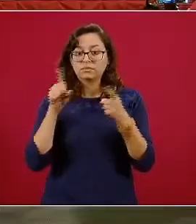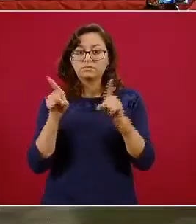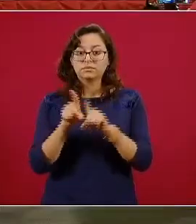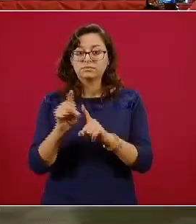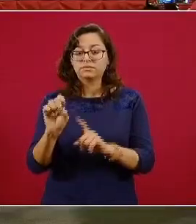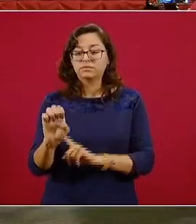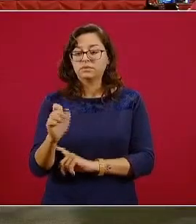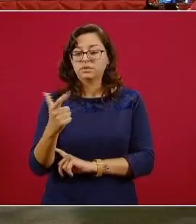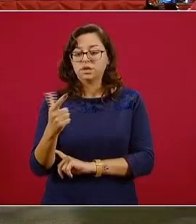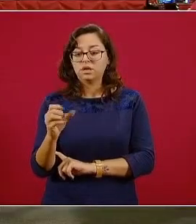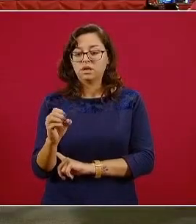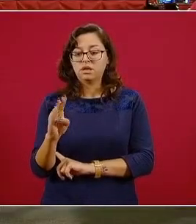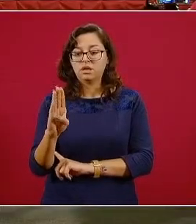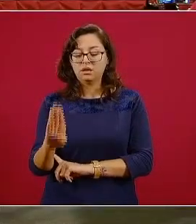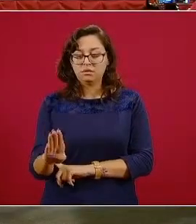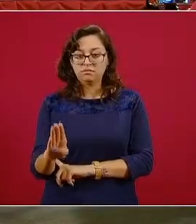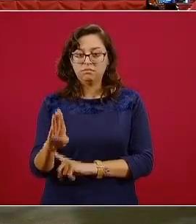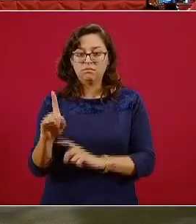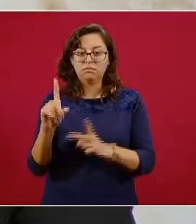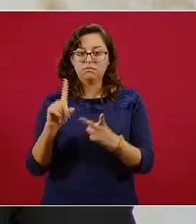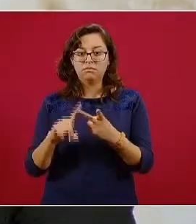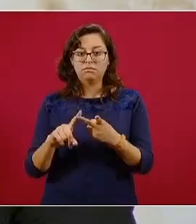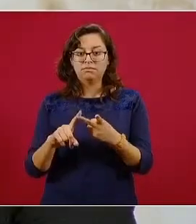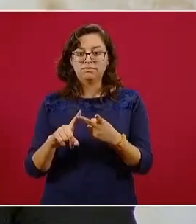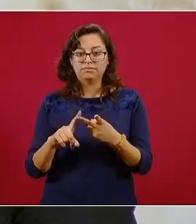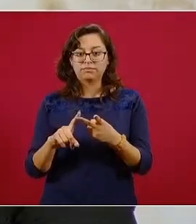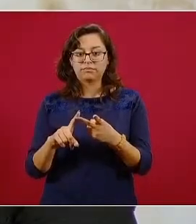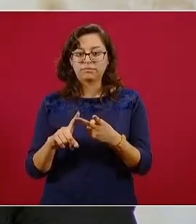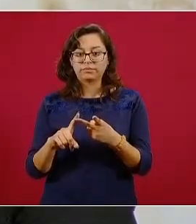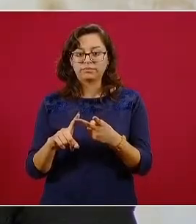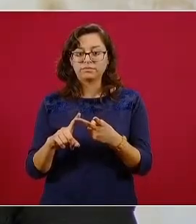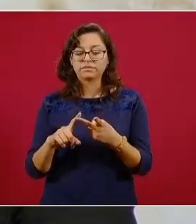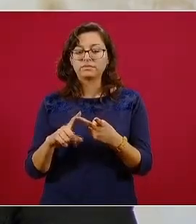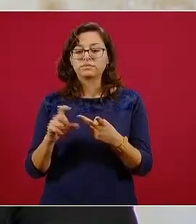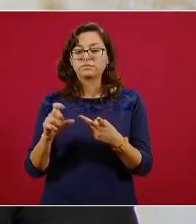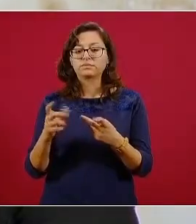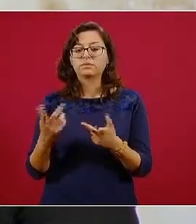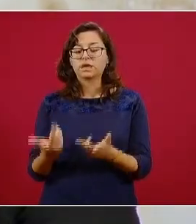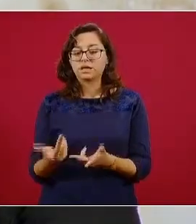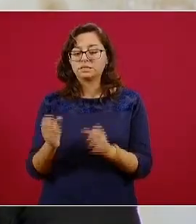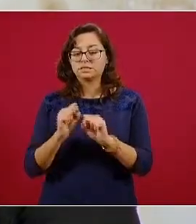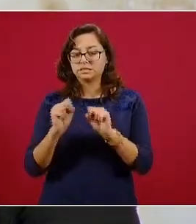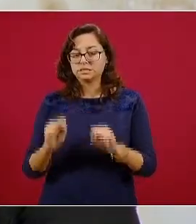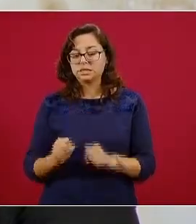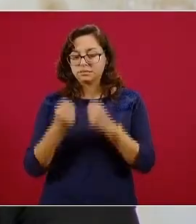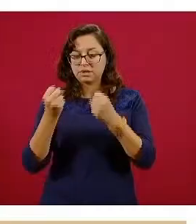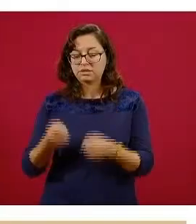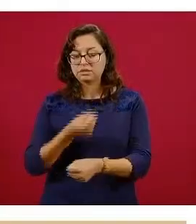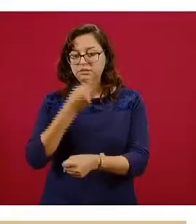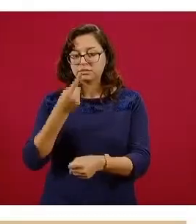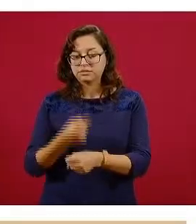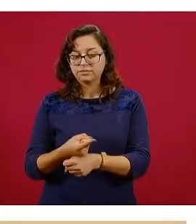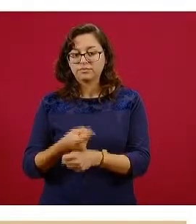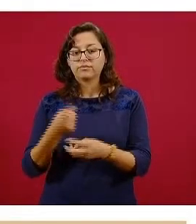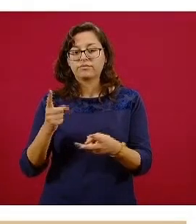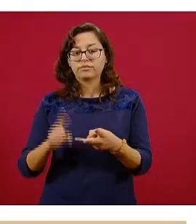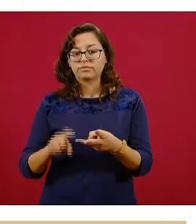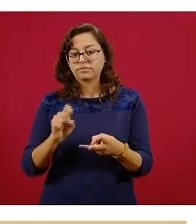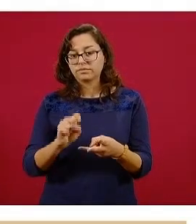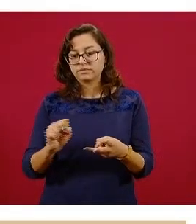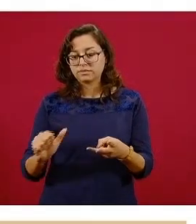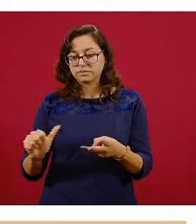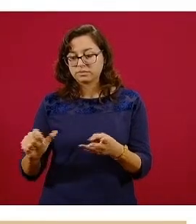Gobernación, el Secretariado Ejecutivo del Sistema Nacional de Seguridad Pública, la Secretaría de Salud, los Institutos Nacional